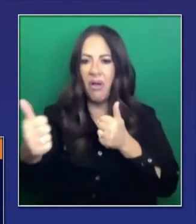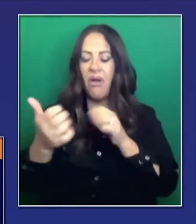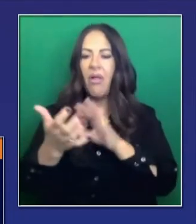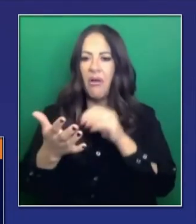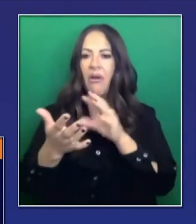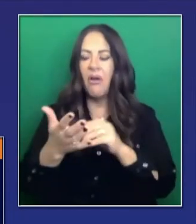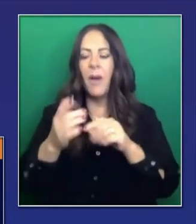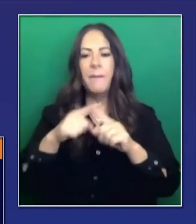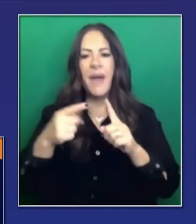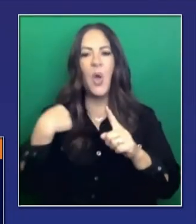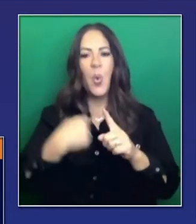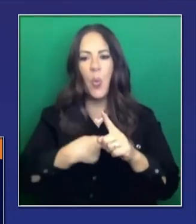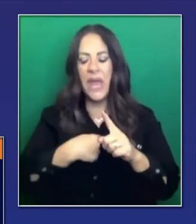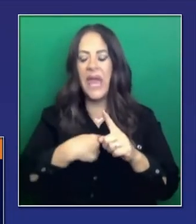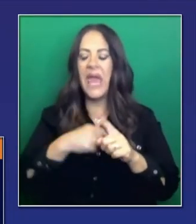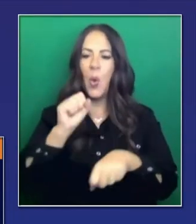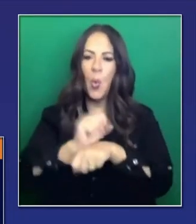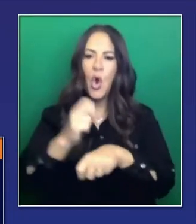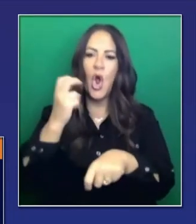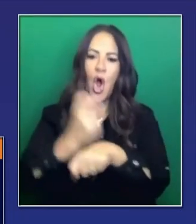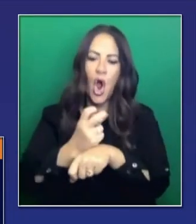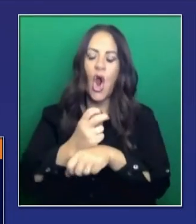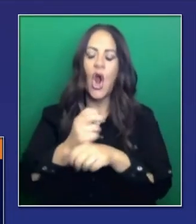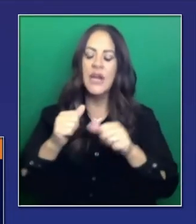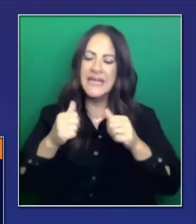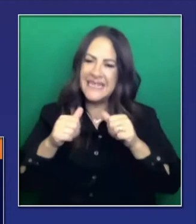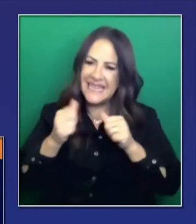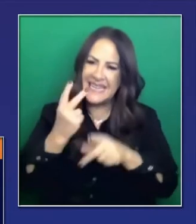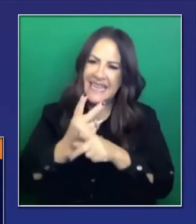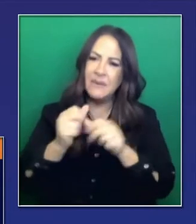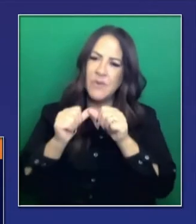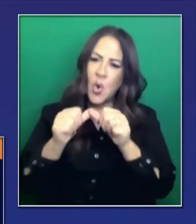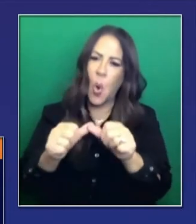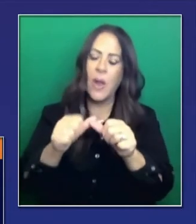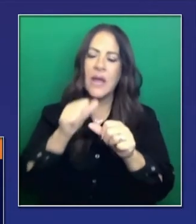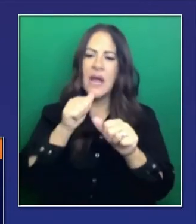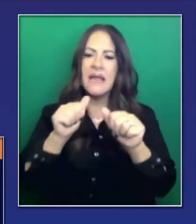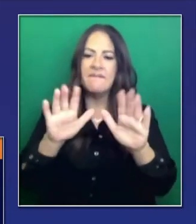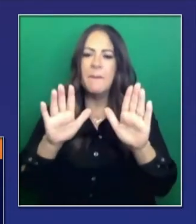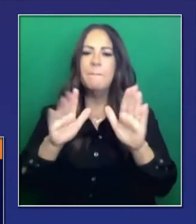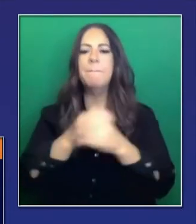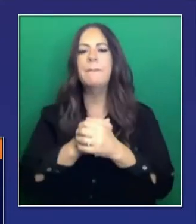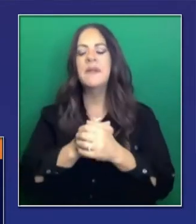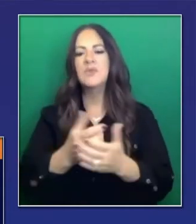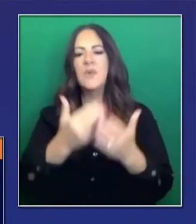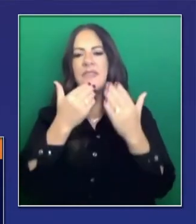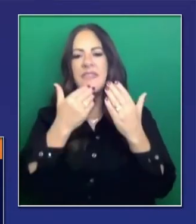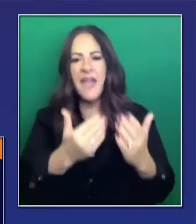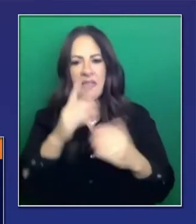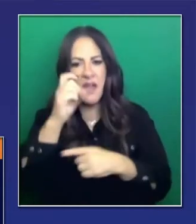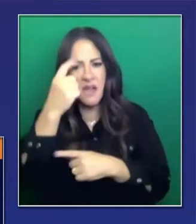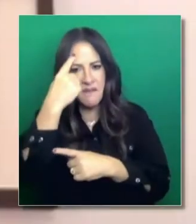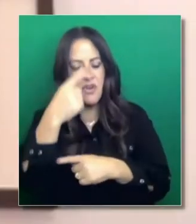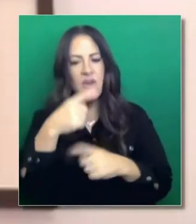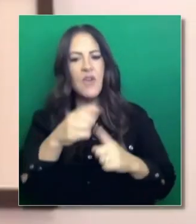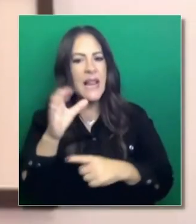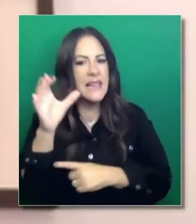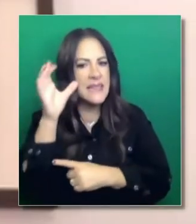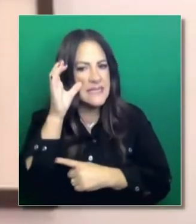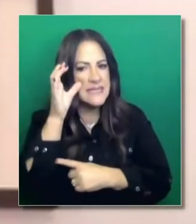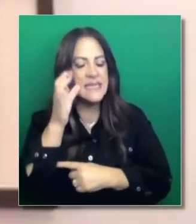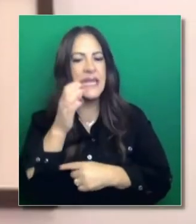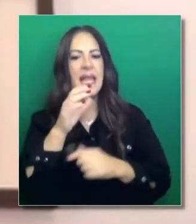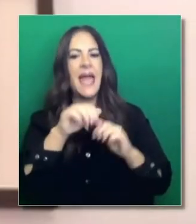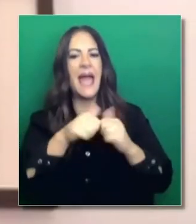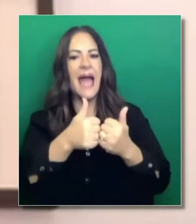a cabo. Es un reto, pero nos sobrepondremos y lo haremos seguros. Aprecio, señor gobernador, nuestras conversaciones sobre